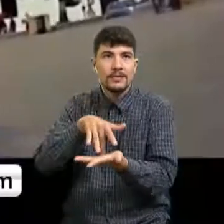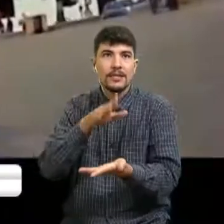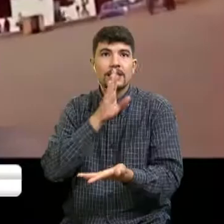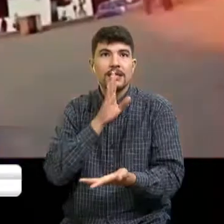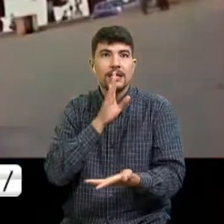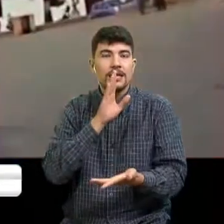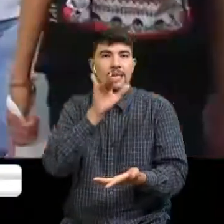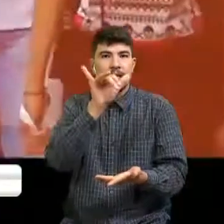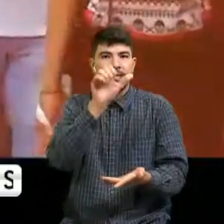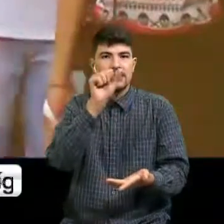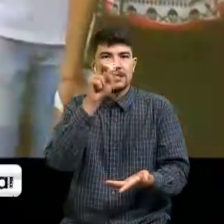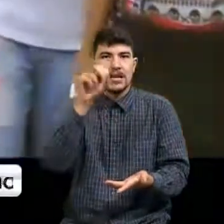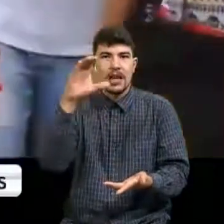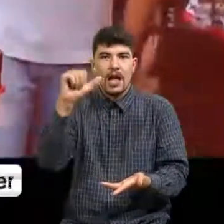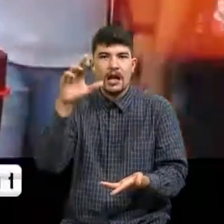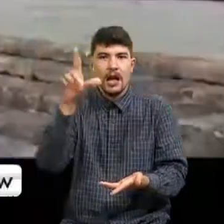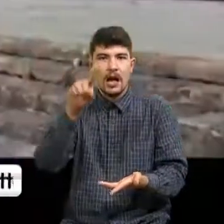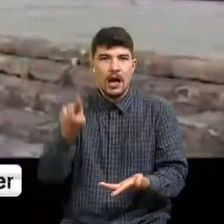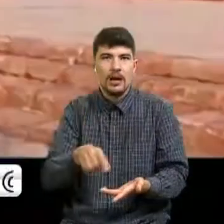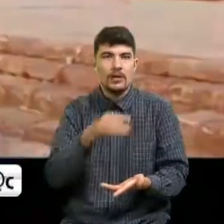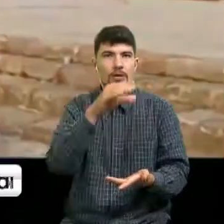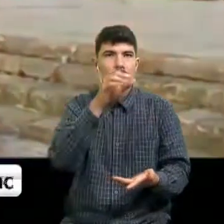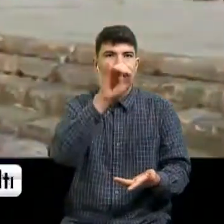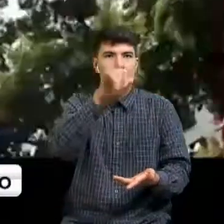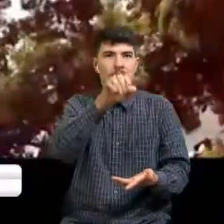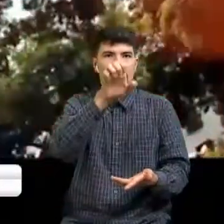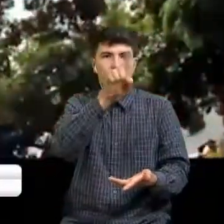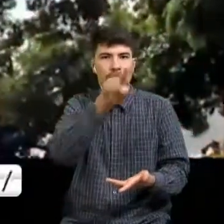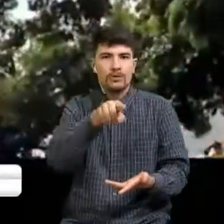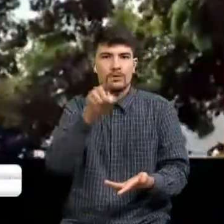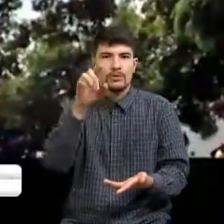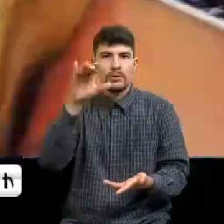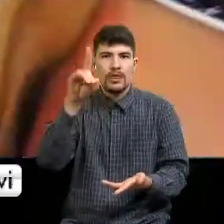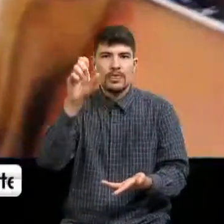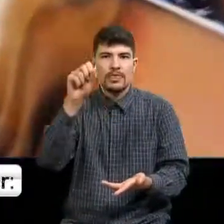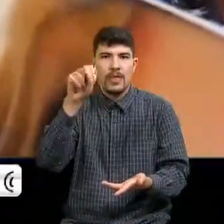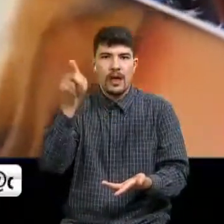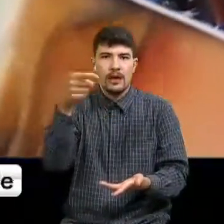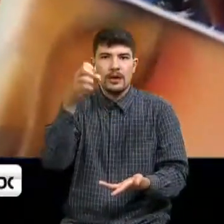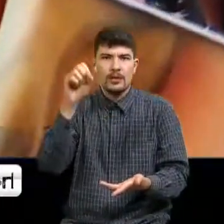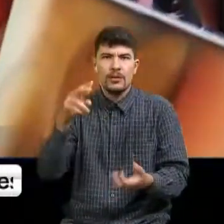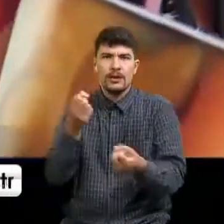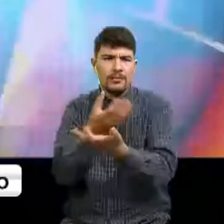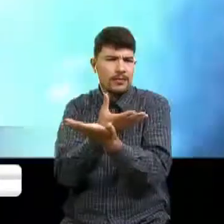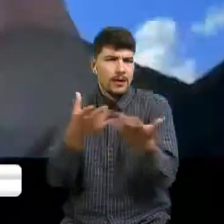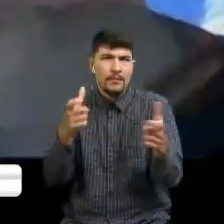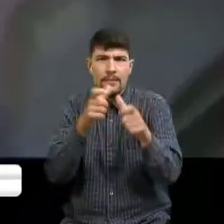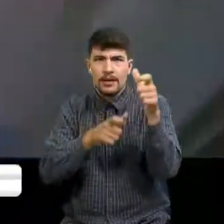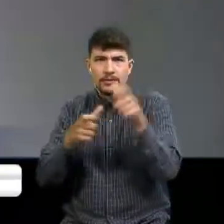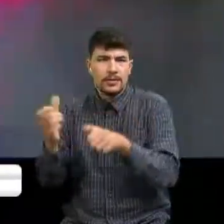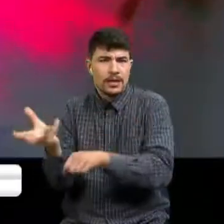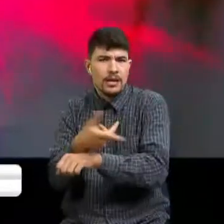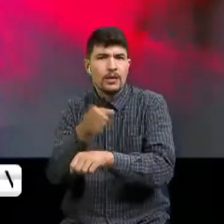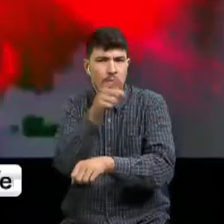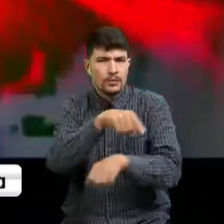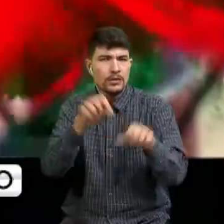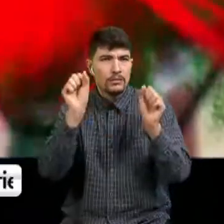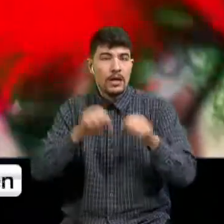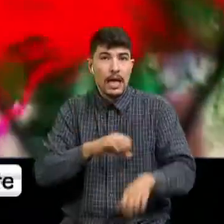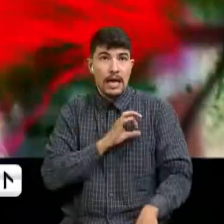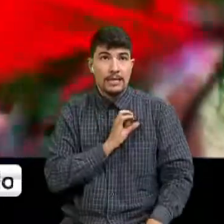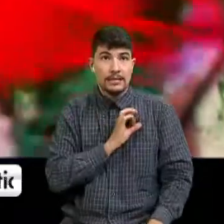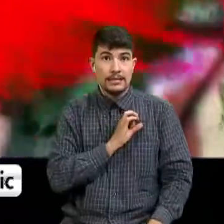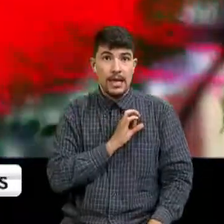de Giancarlo Centeno, de Jesús Dangón, Camilo Reyes, bueno, unos artistas que ustedes van a poder disfrutar. Día sábado,